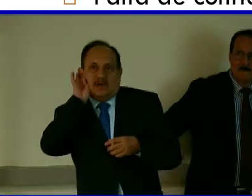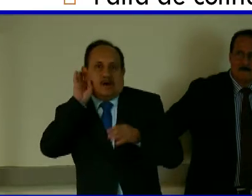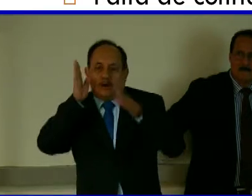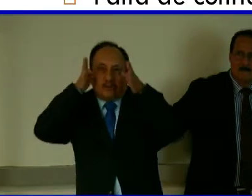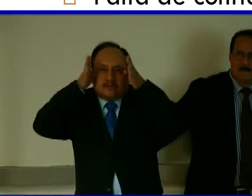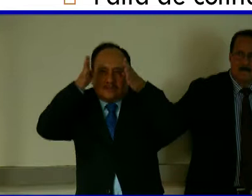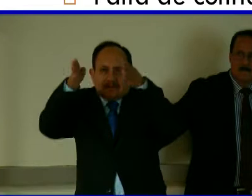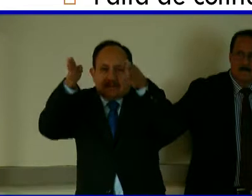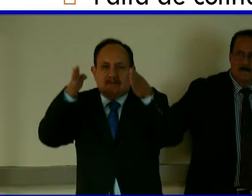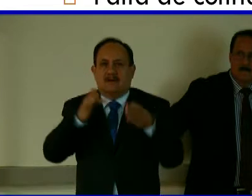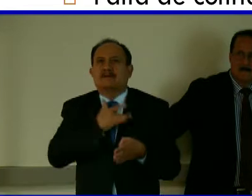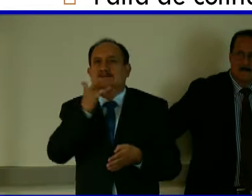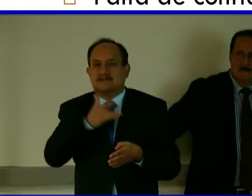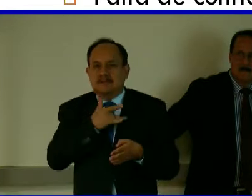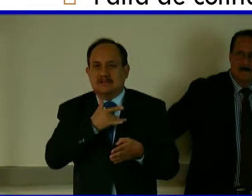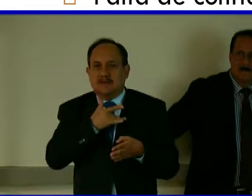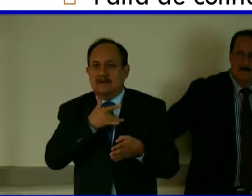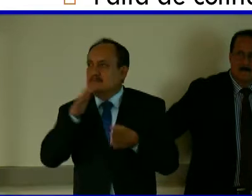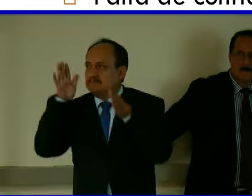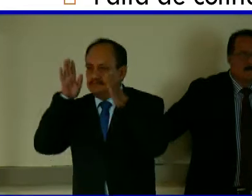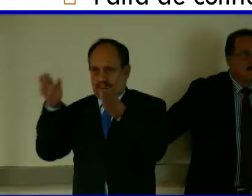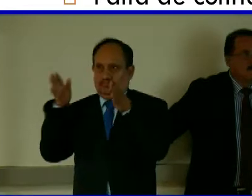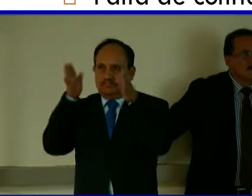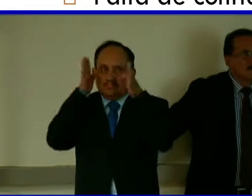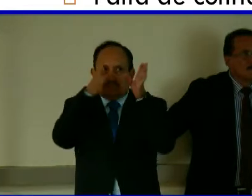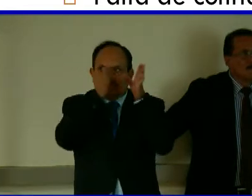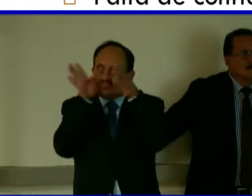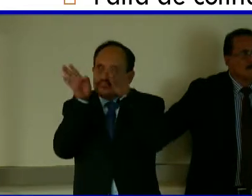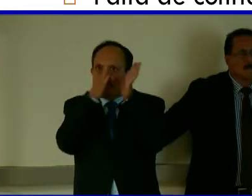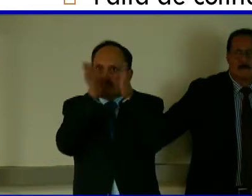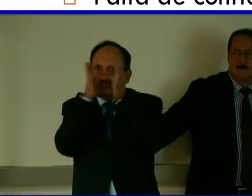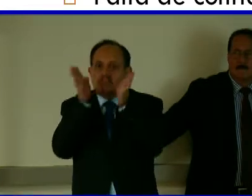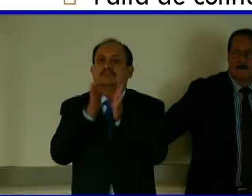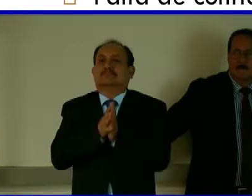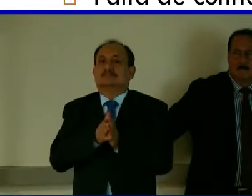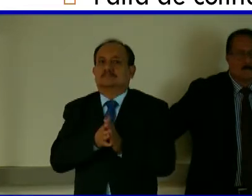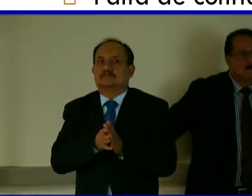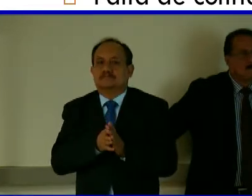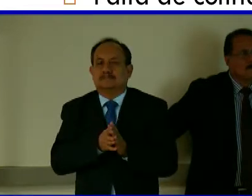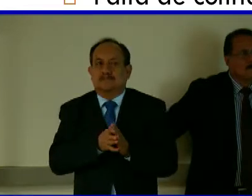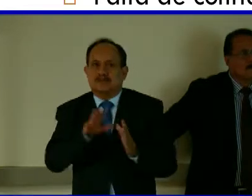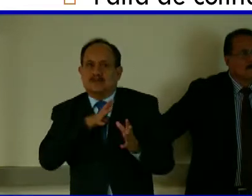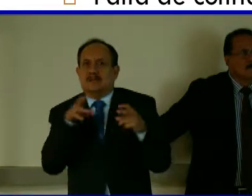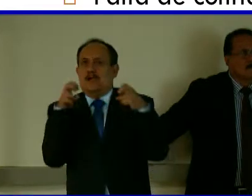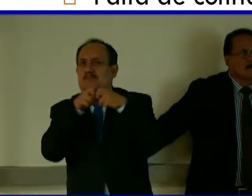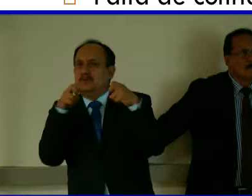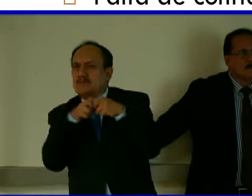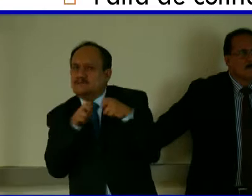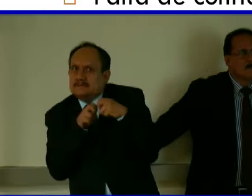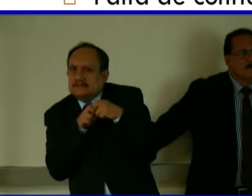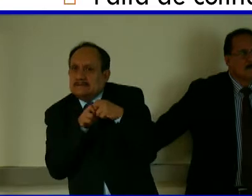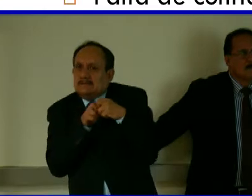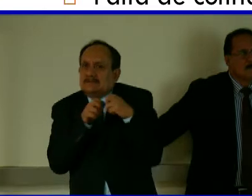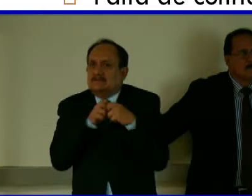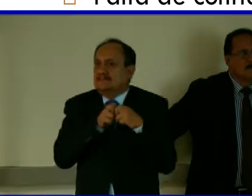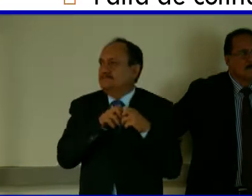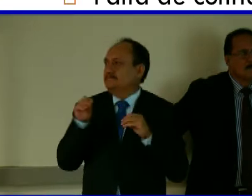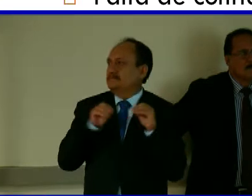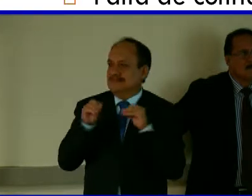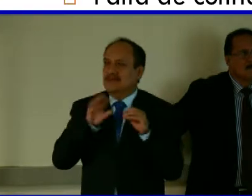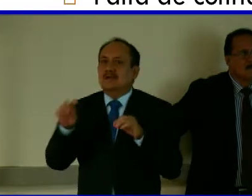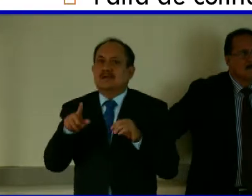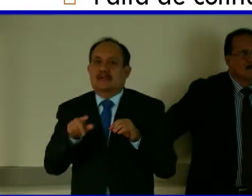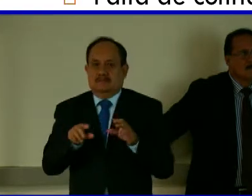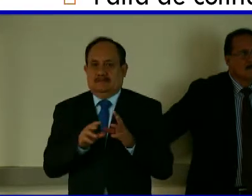el síntoma es inatención. Y si está tan tenso y tan nervioso, se pone inquieto. Así que ahora también